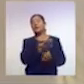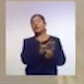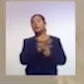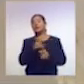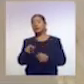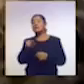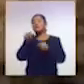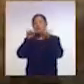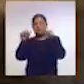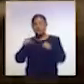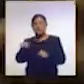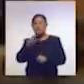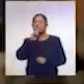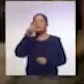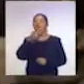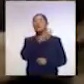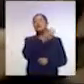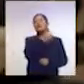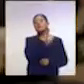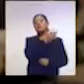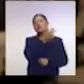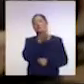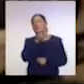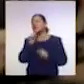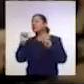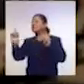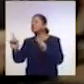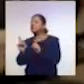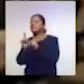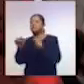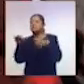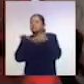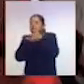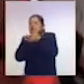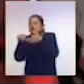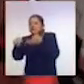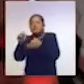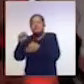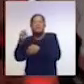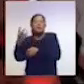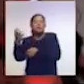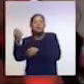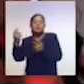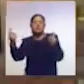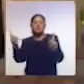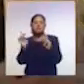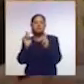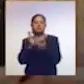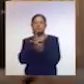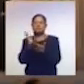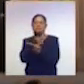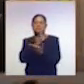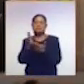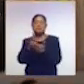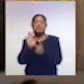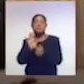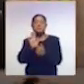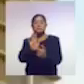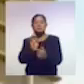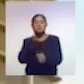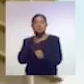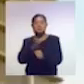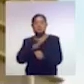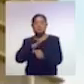es mejor que el S-300 y se acerca al S-400. Su presentación ocurre en un contexto de